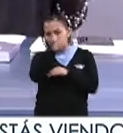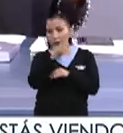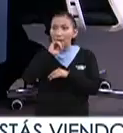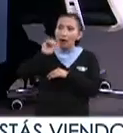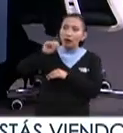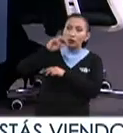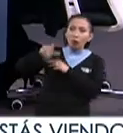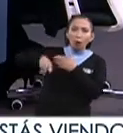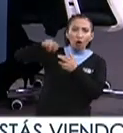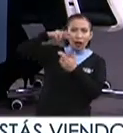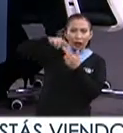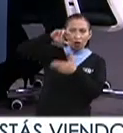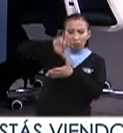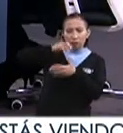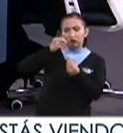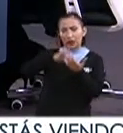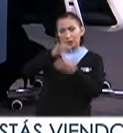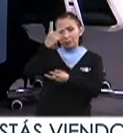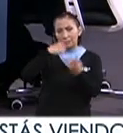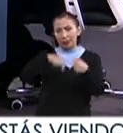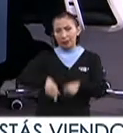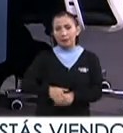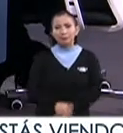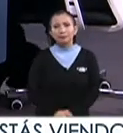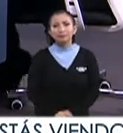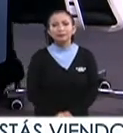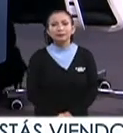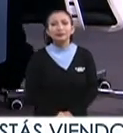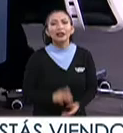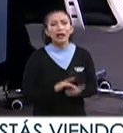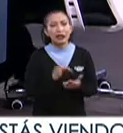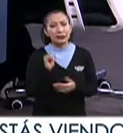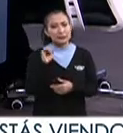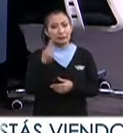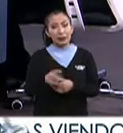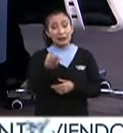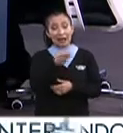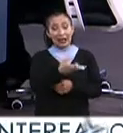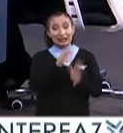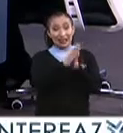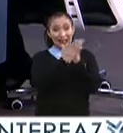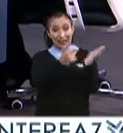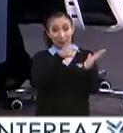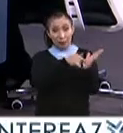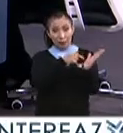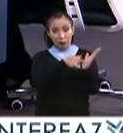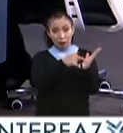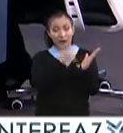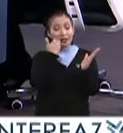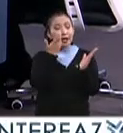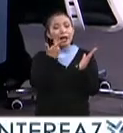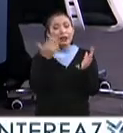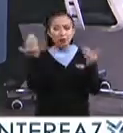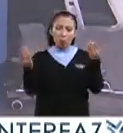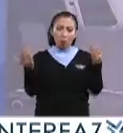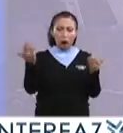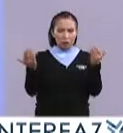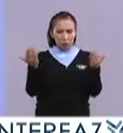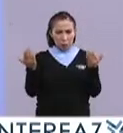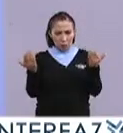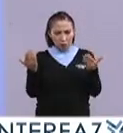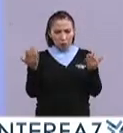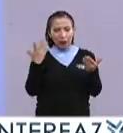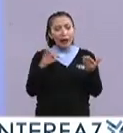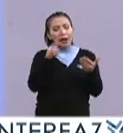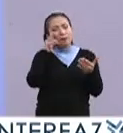México, sino de toda la región. Muchísimas gracias por estar con nosotros el día de hoy. Muchas gracias. Pues sí, sin duda, esta publicación justamente lo que busca es la comparativa, ¿no? La